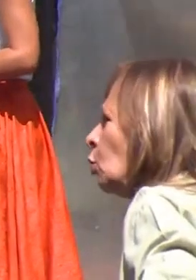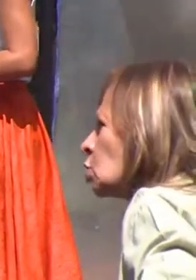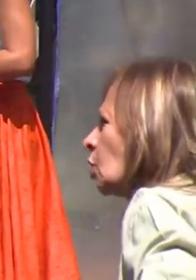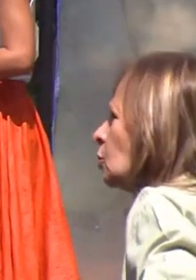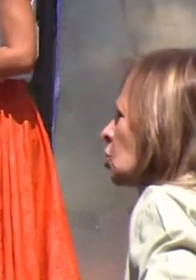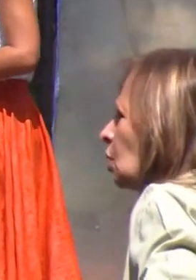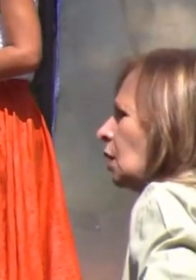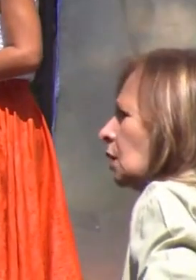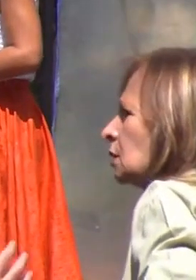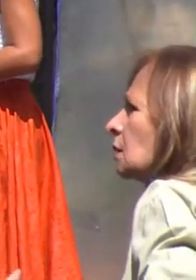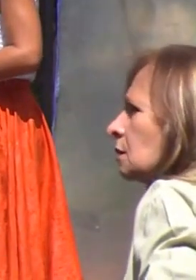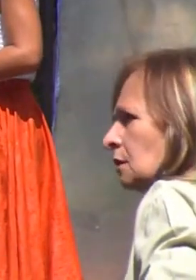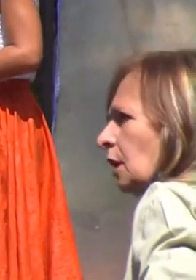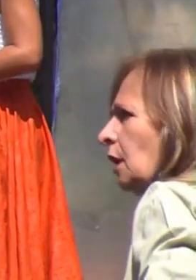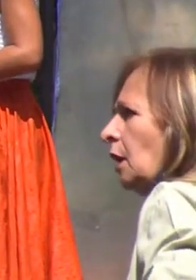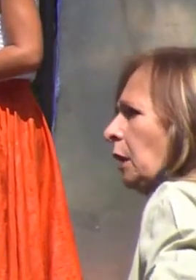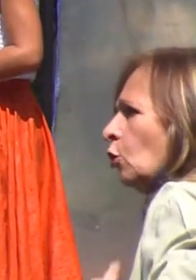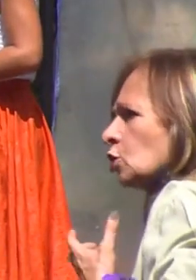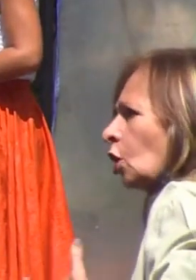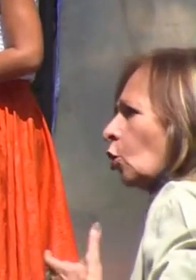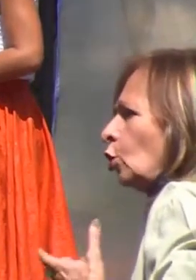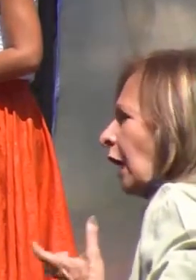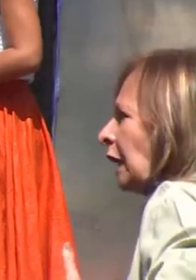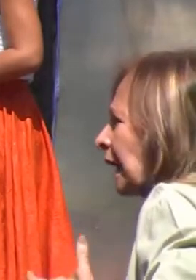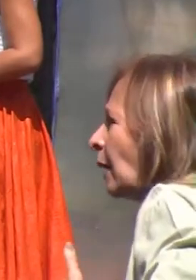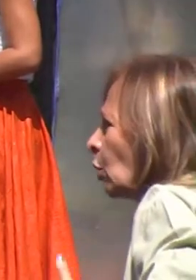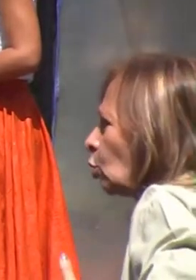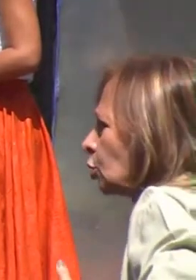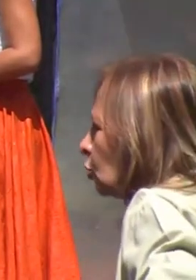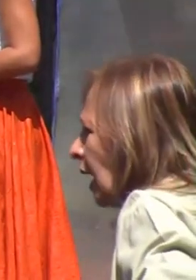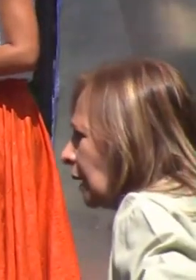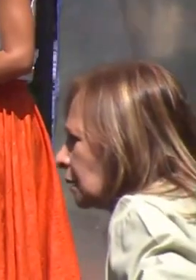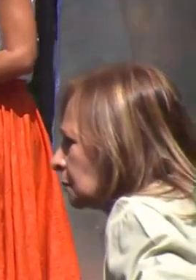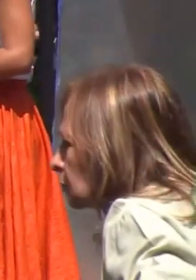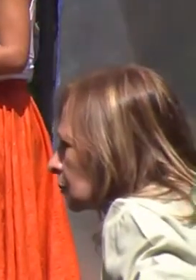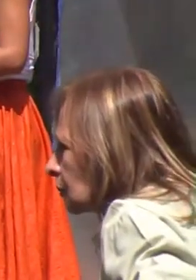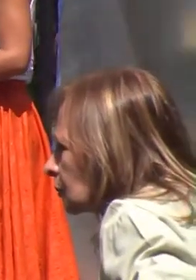Se escapó mi amante y yo no lo vi.